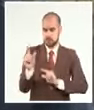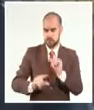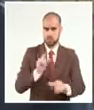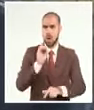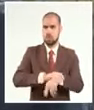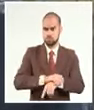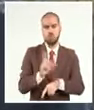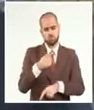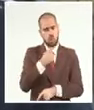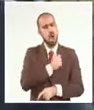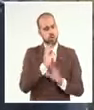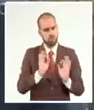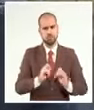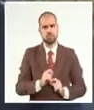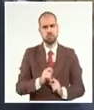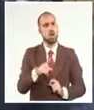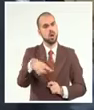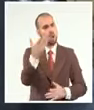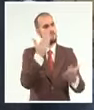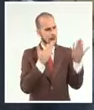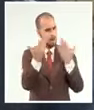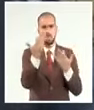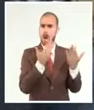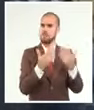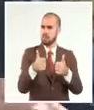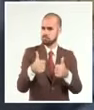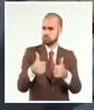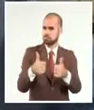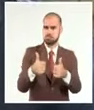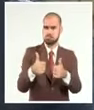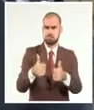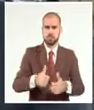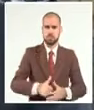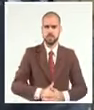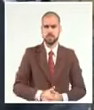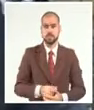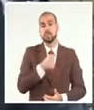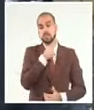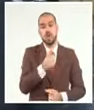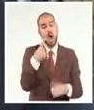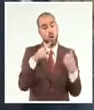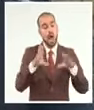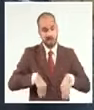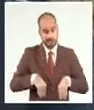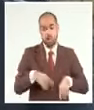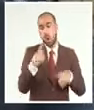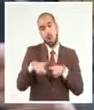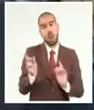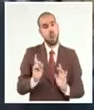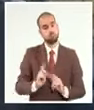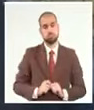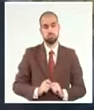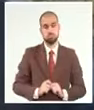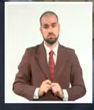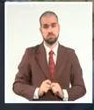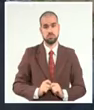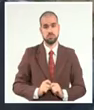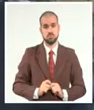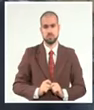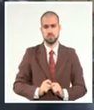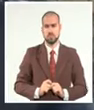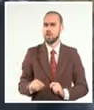hemos querido. Y han sido valorados en derecho los que se han aceptado y los que no se han aceptado por parte del tribunal. Así ha